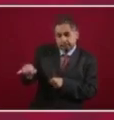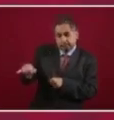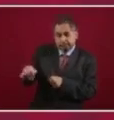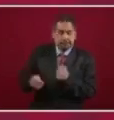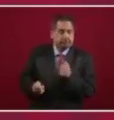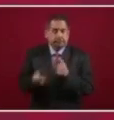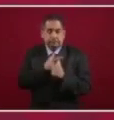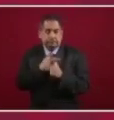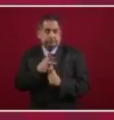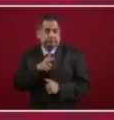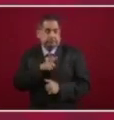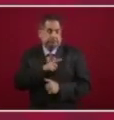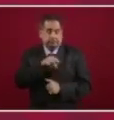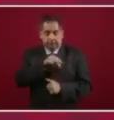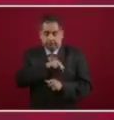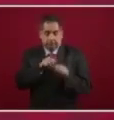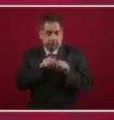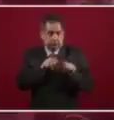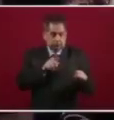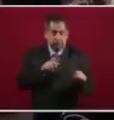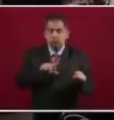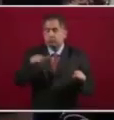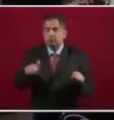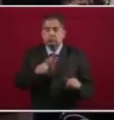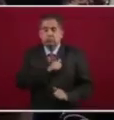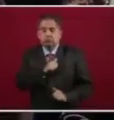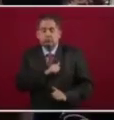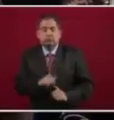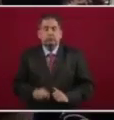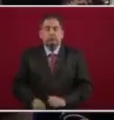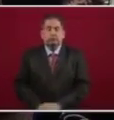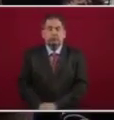retirados del área de conflicto.